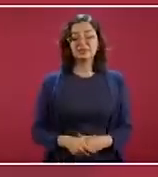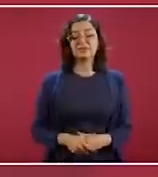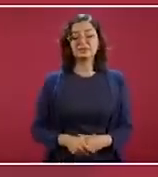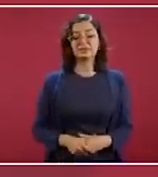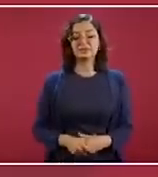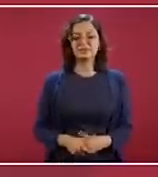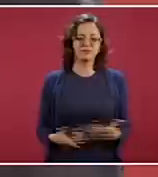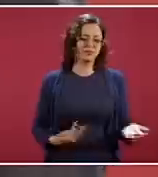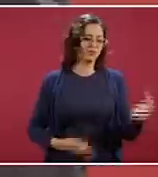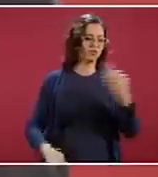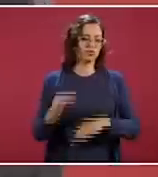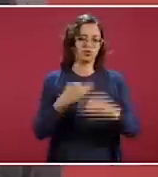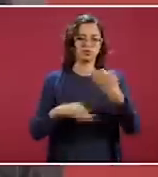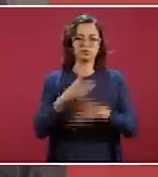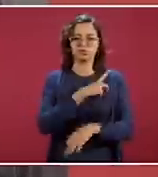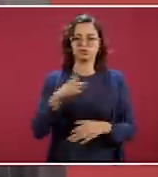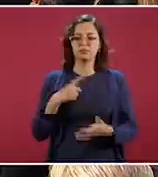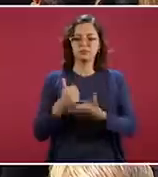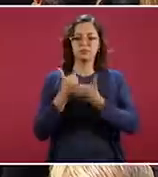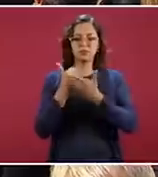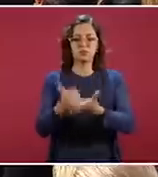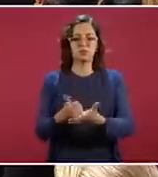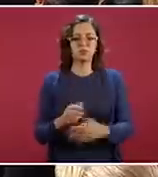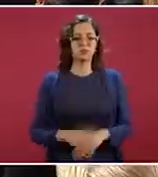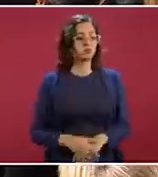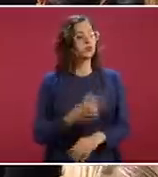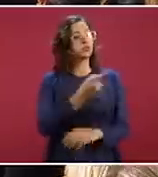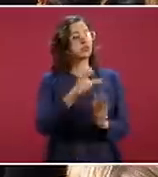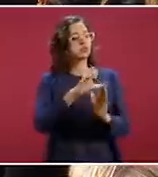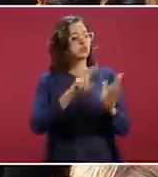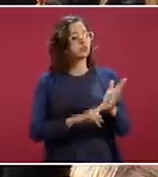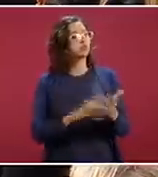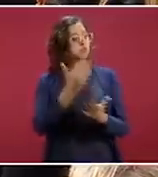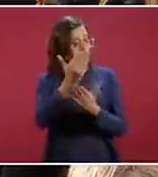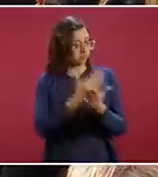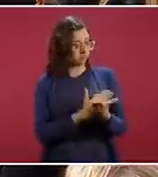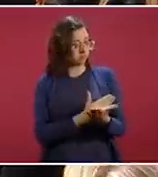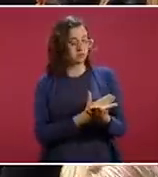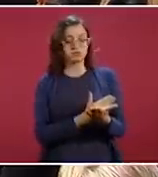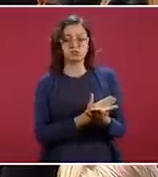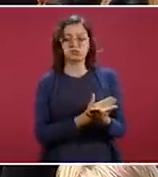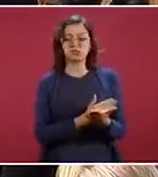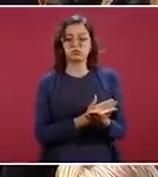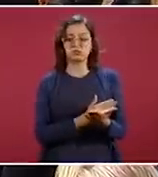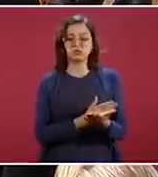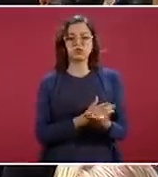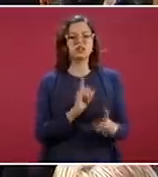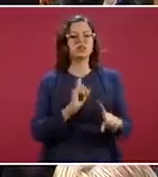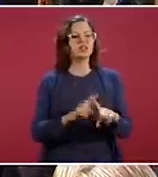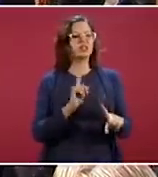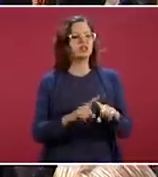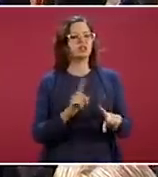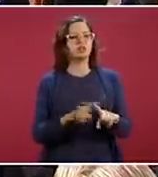Y todos tenemos que ayudar. Presidente. ¿No está el currículum? Sí. De, pero no, no, nada más para saber de